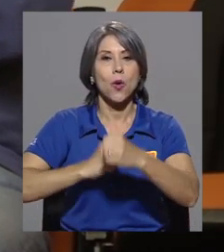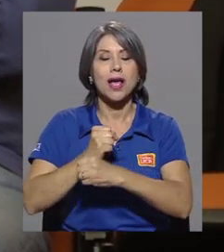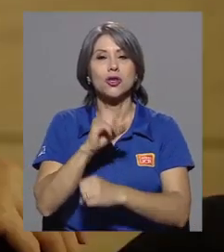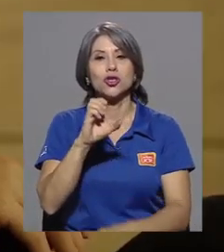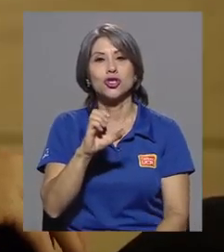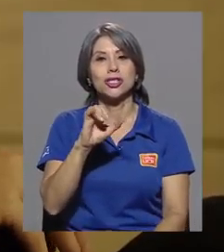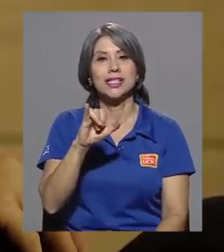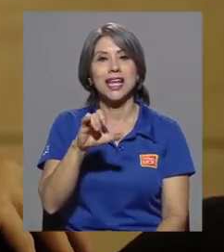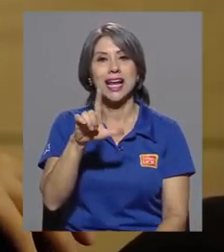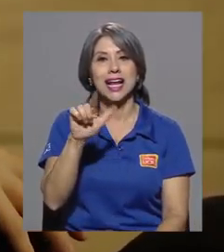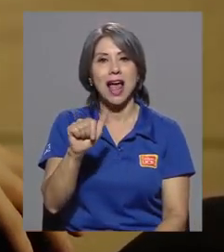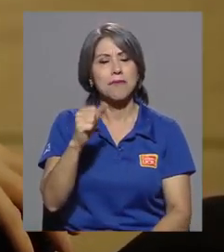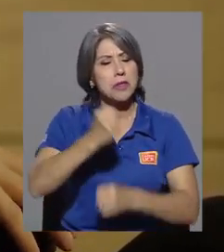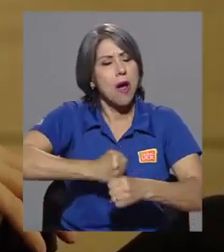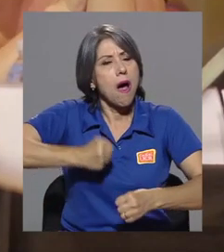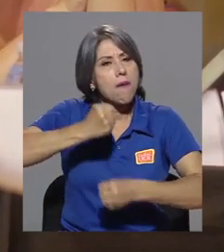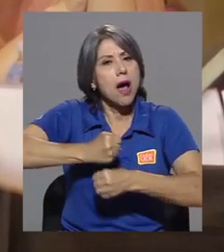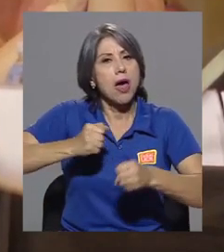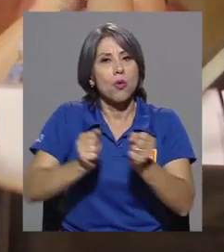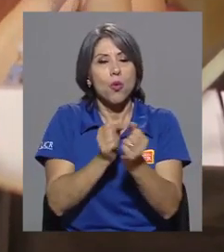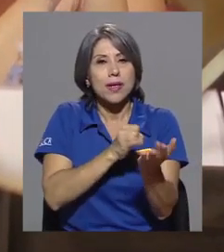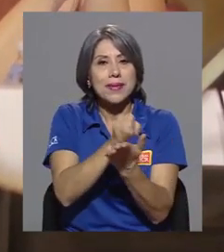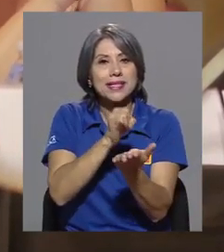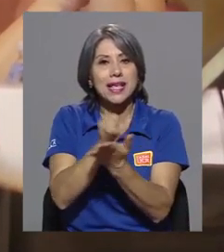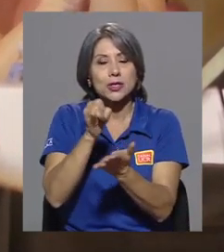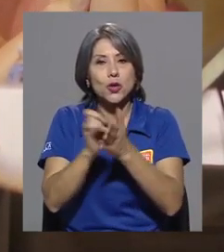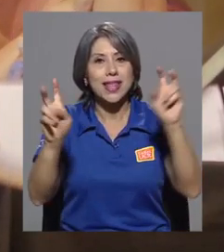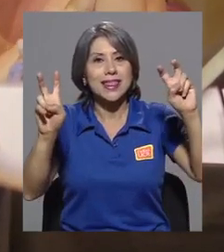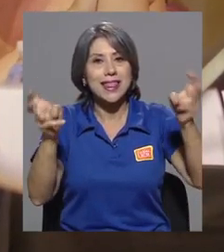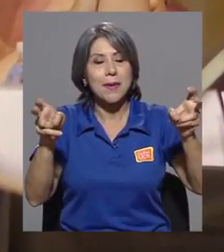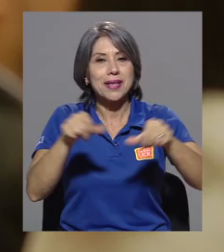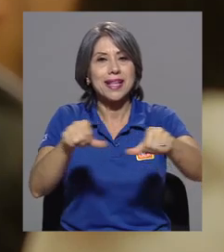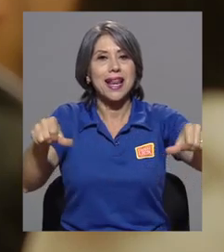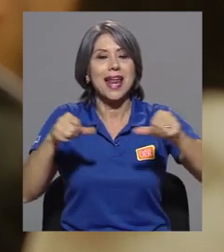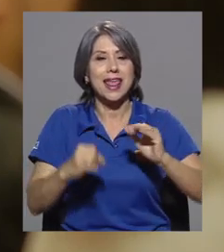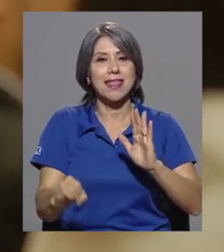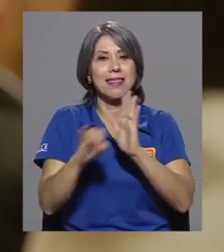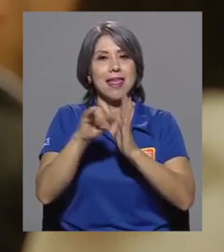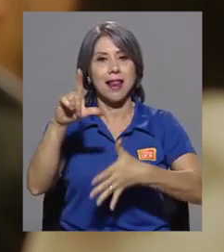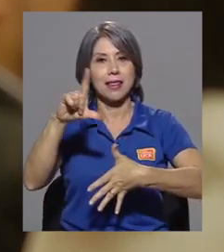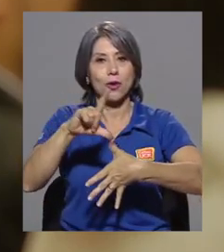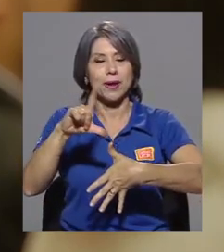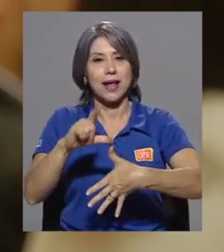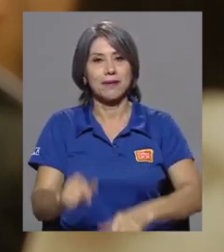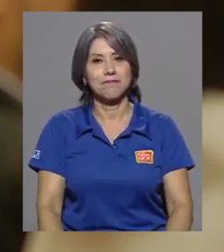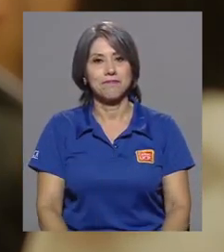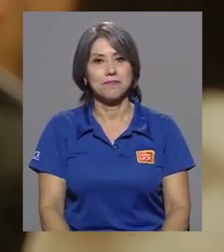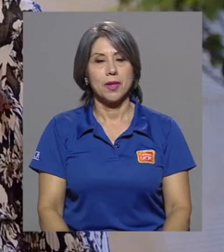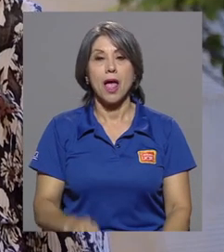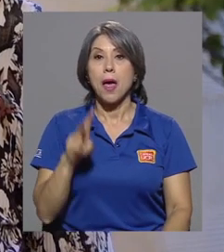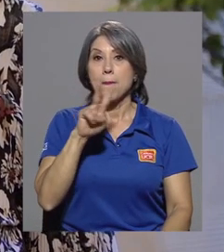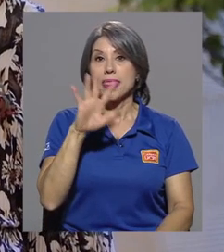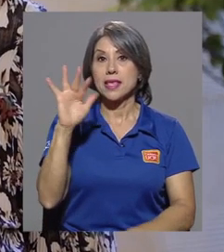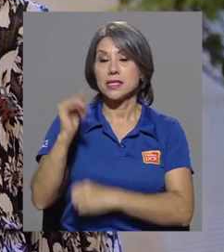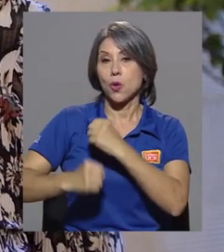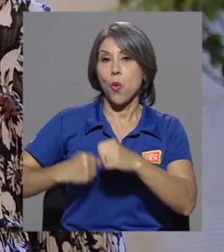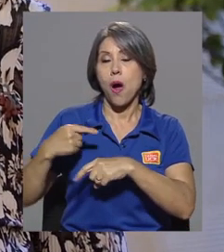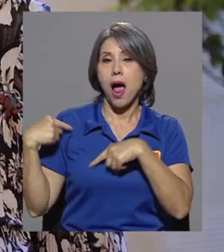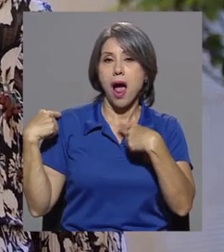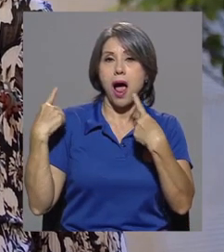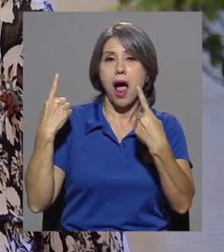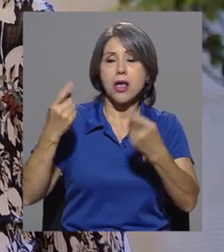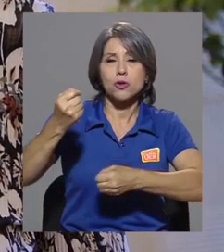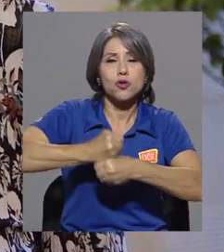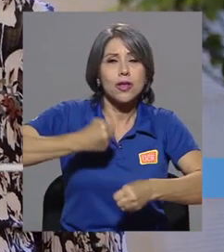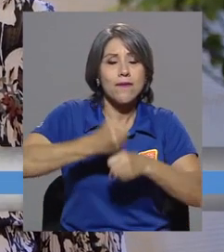CICLA ha trabajado de manera comprometida en la investigación de temas del área de la identidad latinoamericana. Son 25 años de un